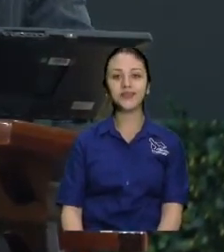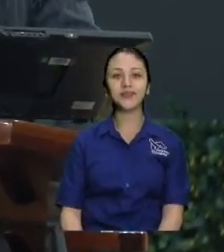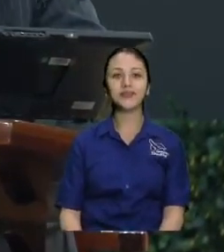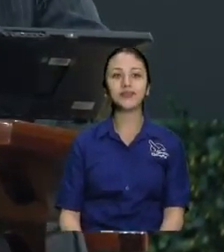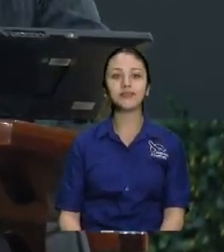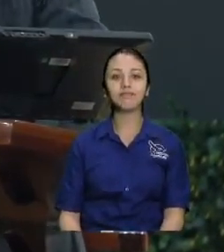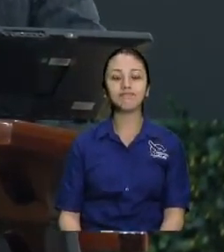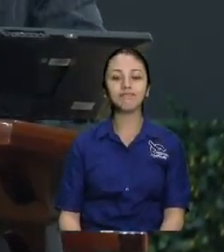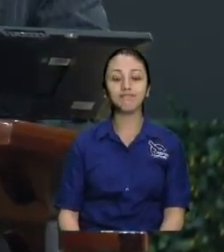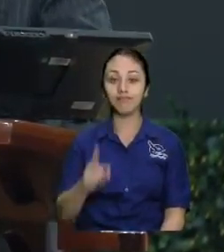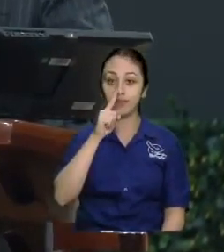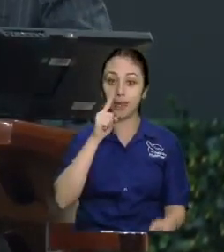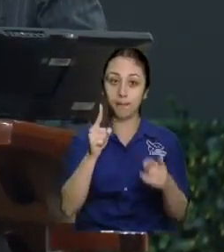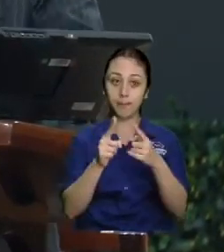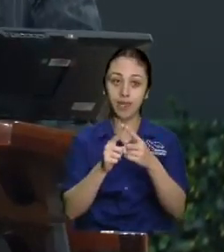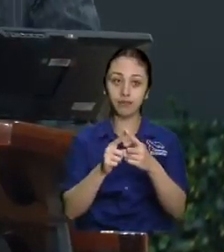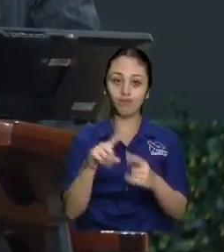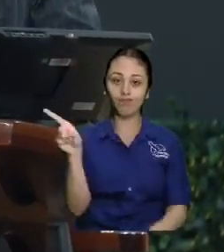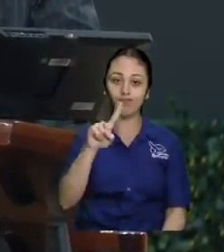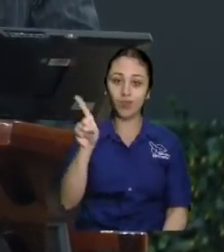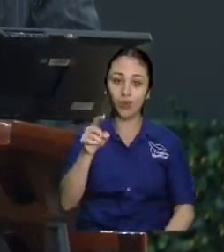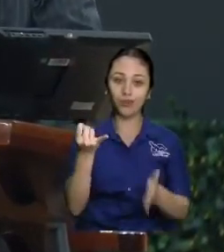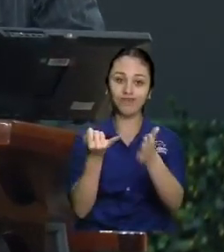No sea injusto.